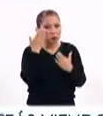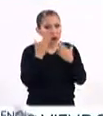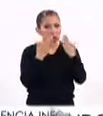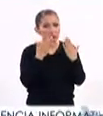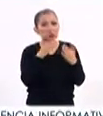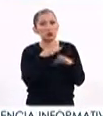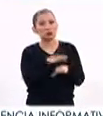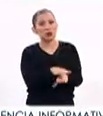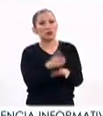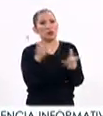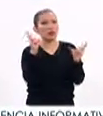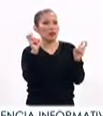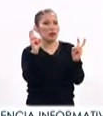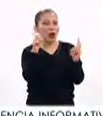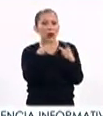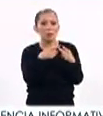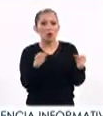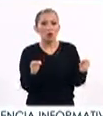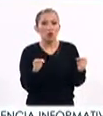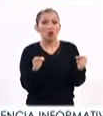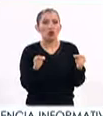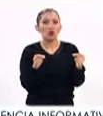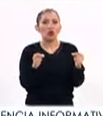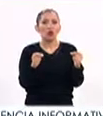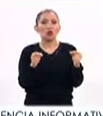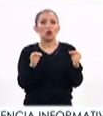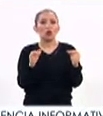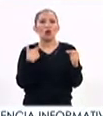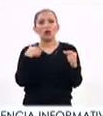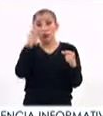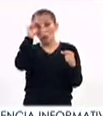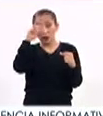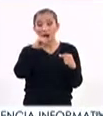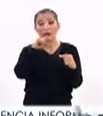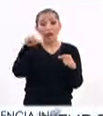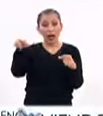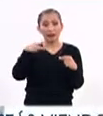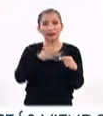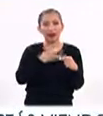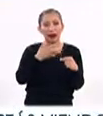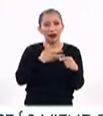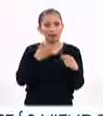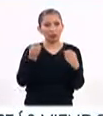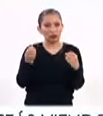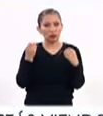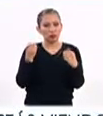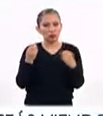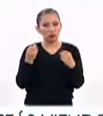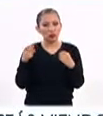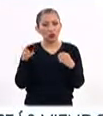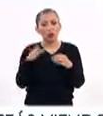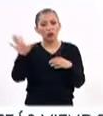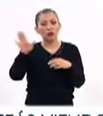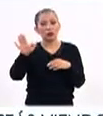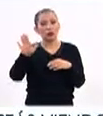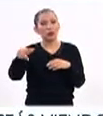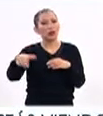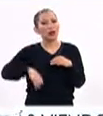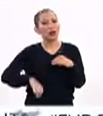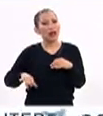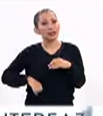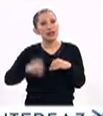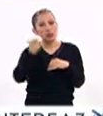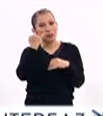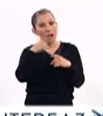sobre un tema de Japón. Y TEC de Monterrey también, ellos tienen mucho, como ellos les